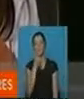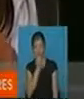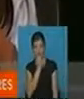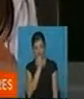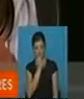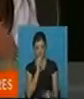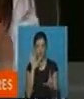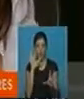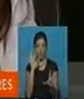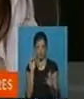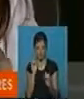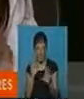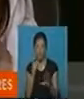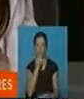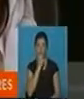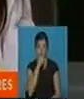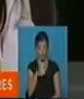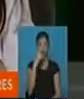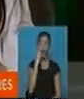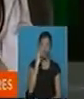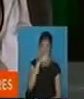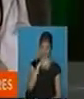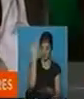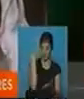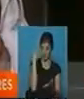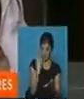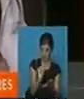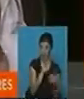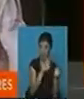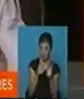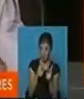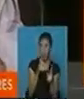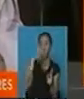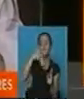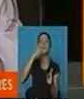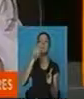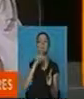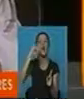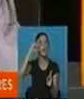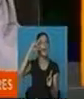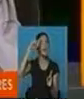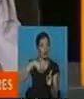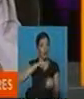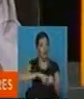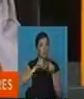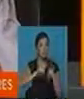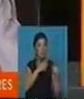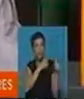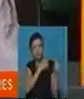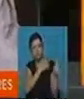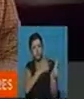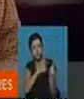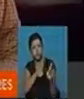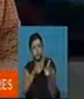tremendo es encontrar que el atacante, que Omar Mateen, mientras atacaba, mientras producía su carnicería,